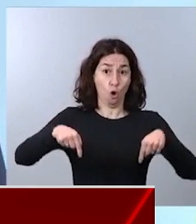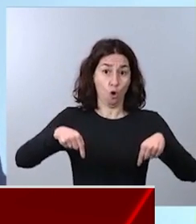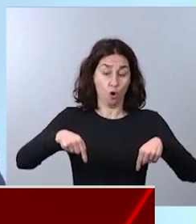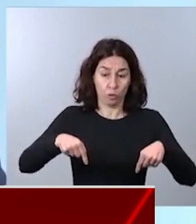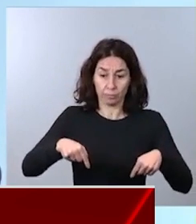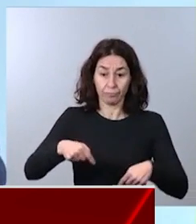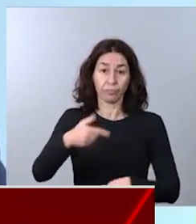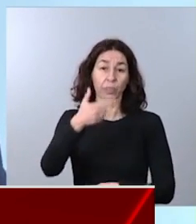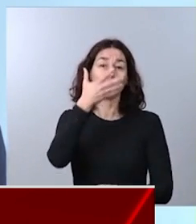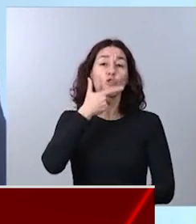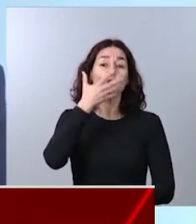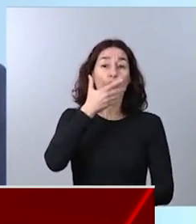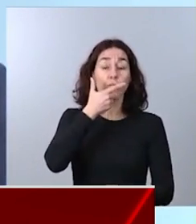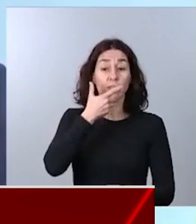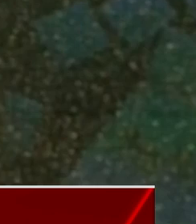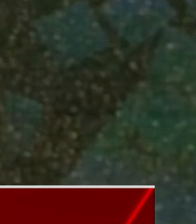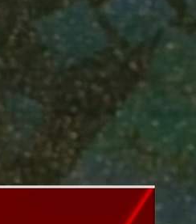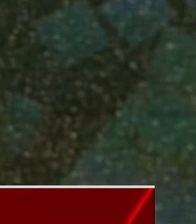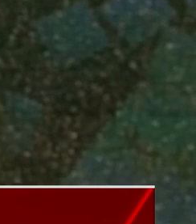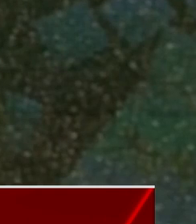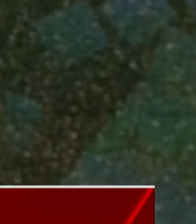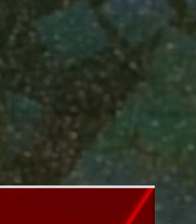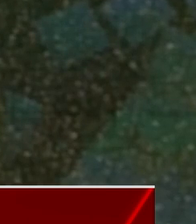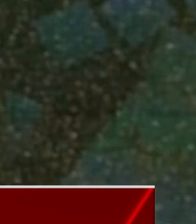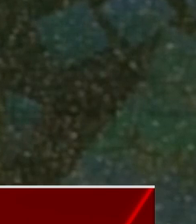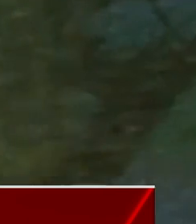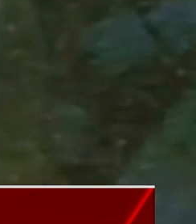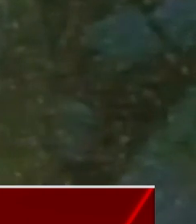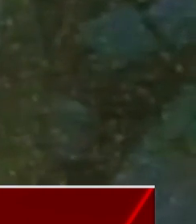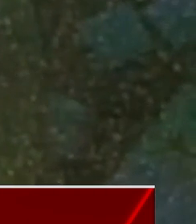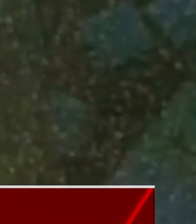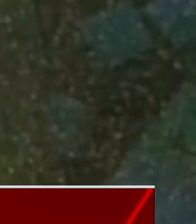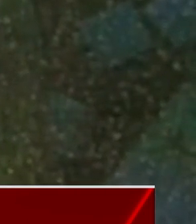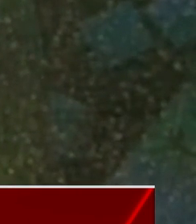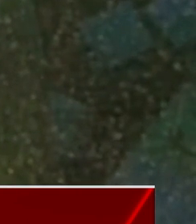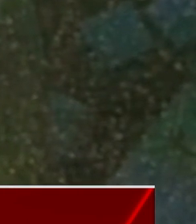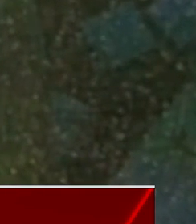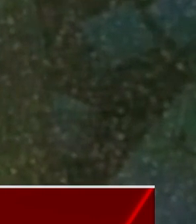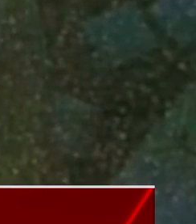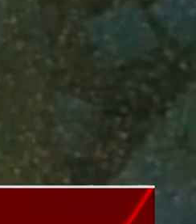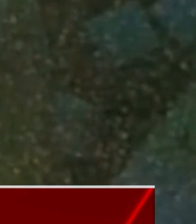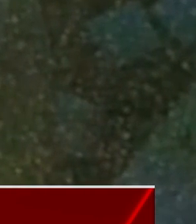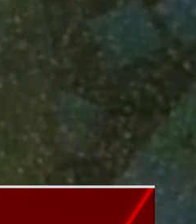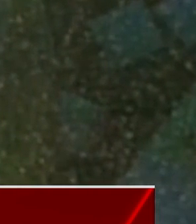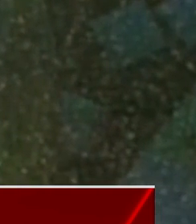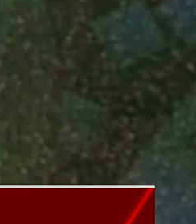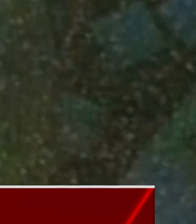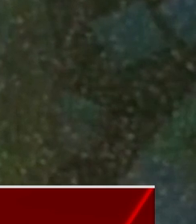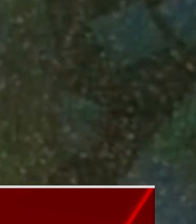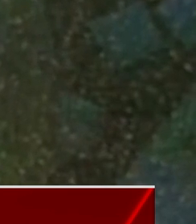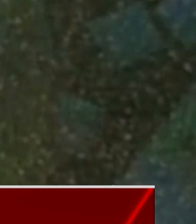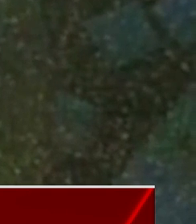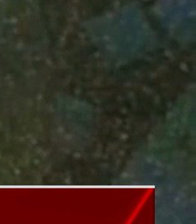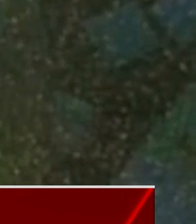¿Por qué no hemos suspendido pagos todavía en esta situación? Pues porque el Banco Central Europeo, con una irresponsabilidad